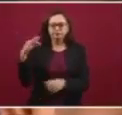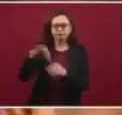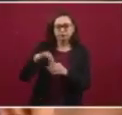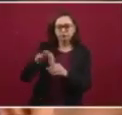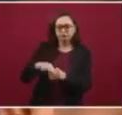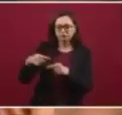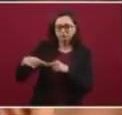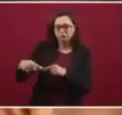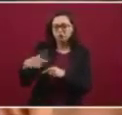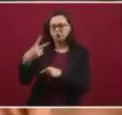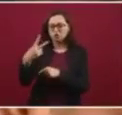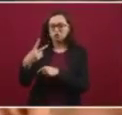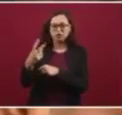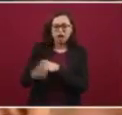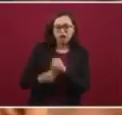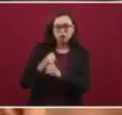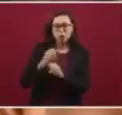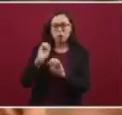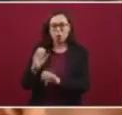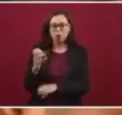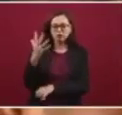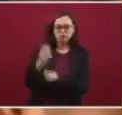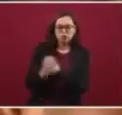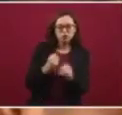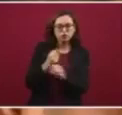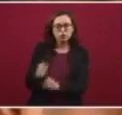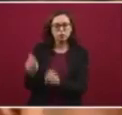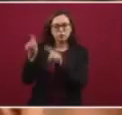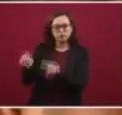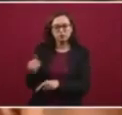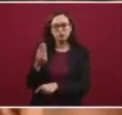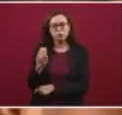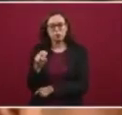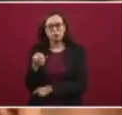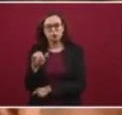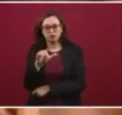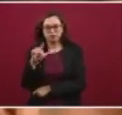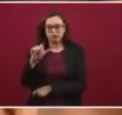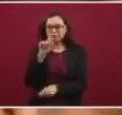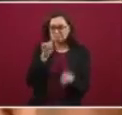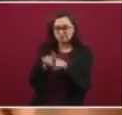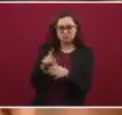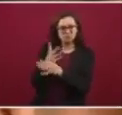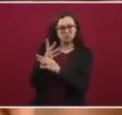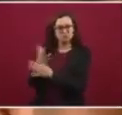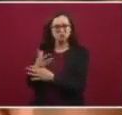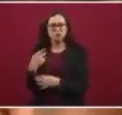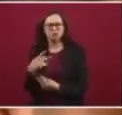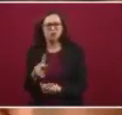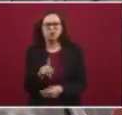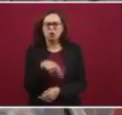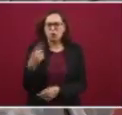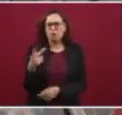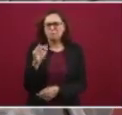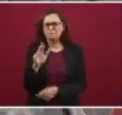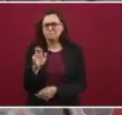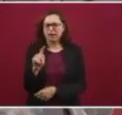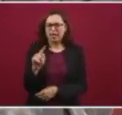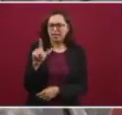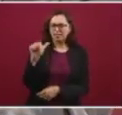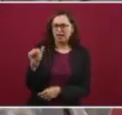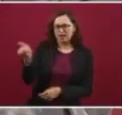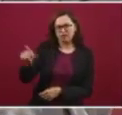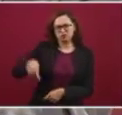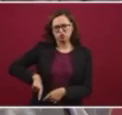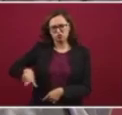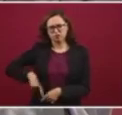para 2 o para 5 años. También el propio Bonilla declaró algo parecido, pero bueno, en el caso de Peralta, él es un funcionario del gobierno